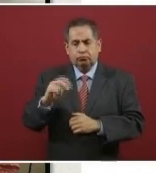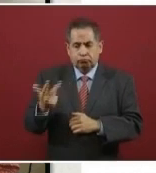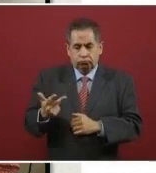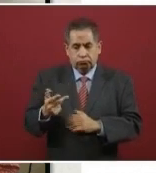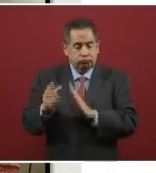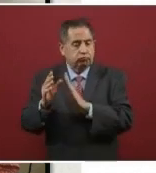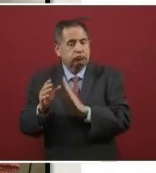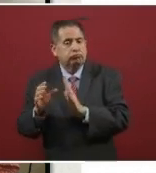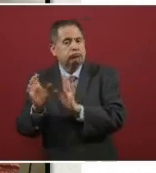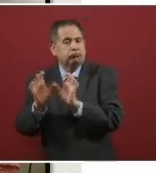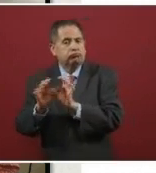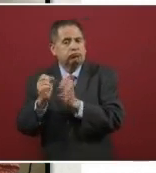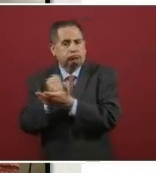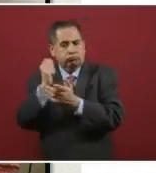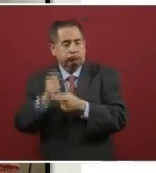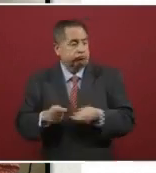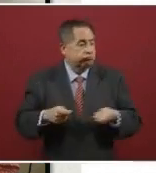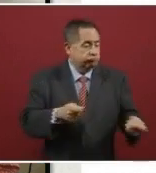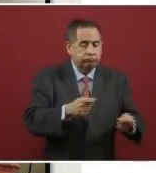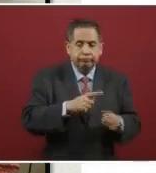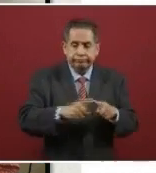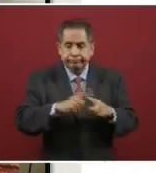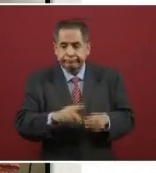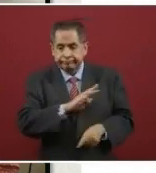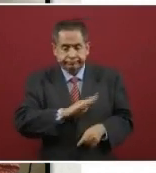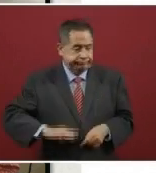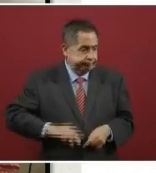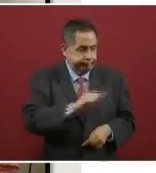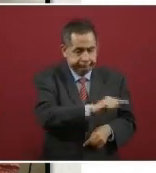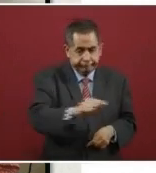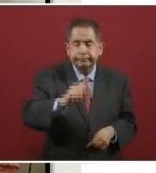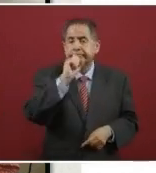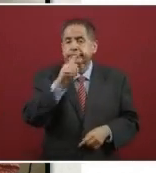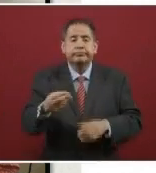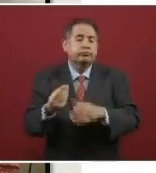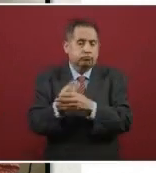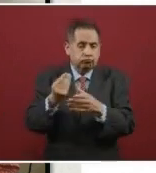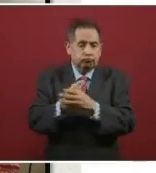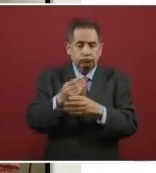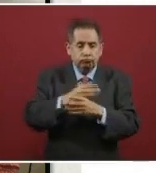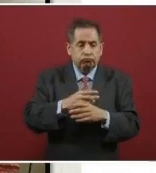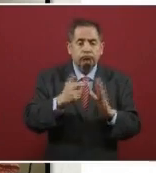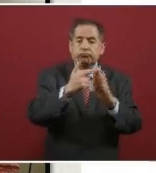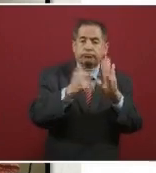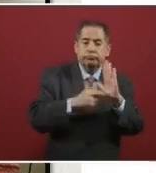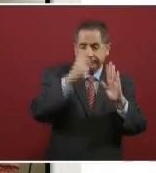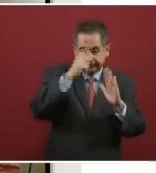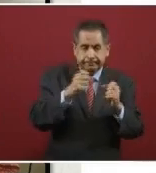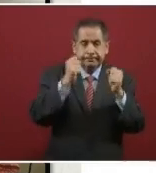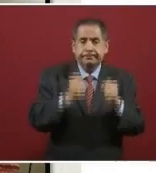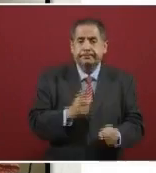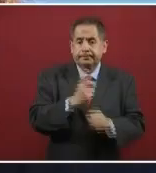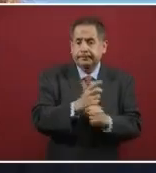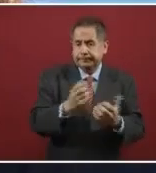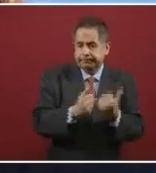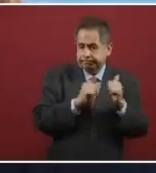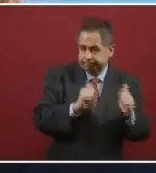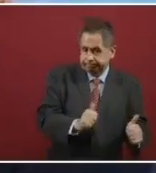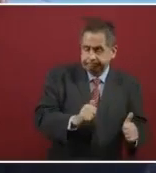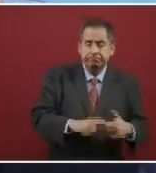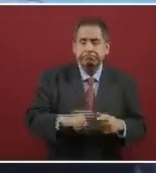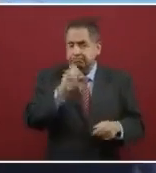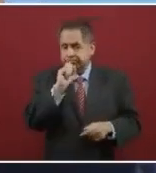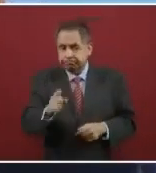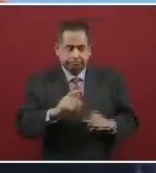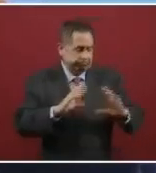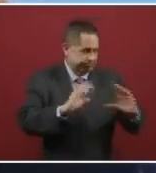mencionan cuáles fueron esos municipios. Y también el curso Pautas Mínimas de Seguridad en Situaciones de Riesgo, que se dirigió a los responsables de protección civil y